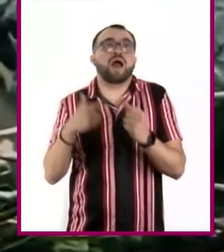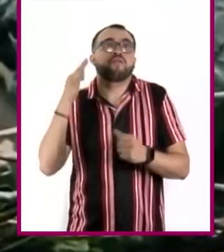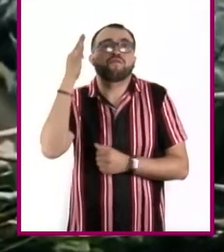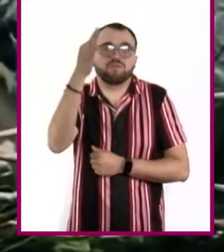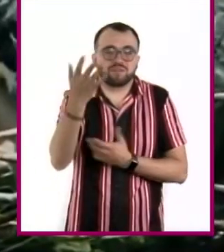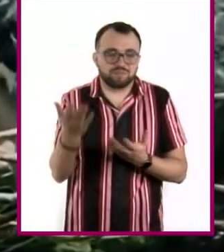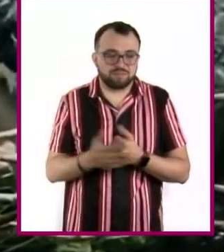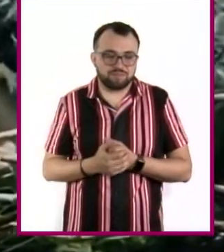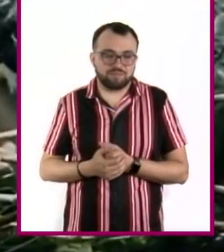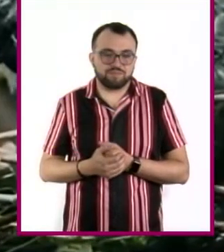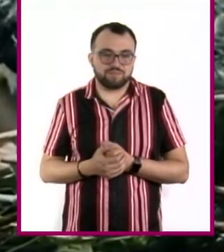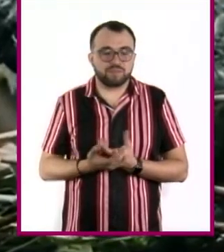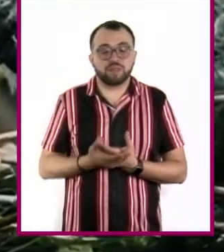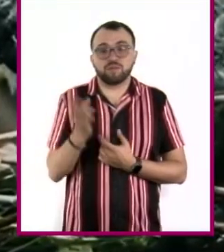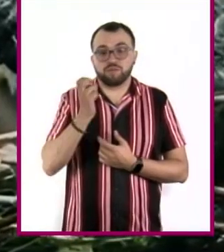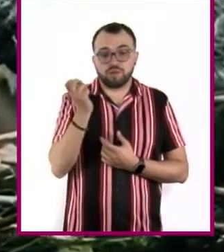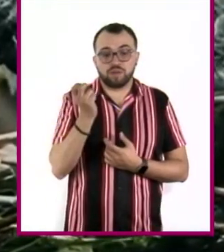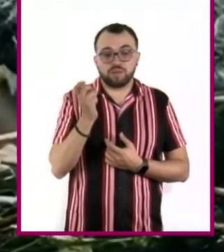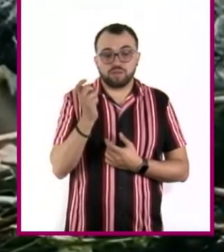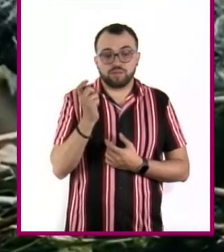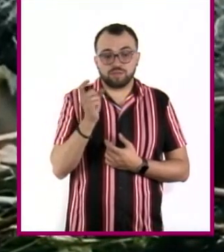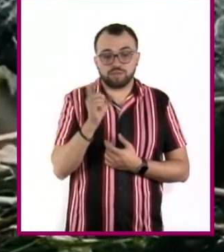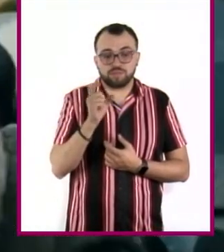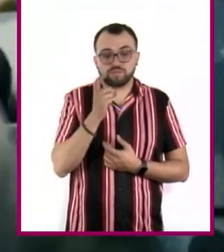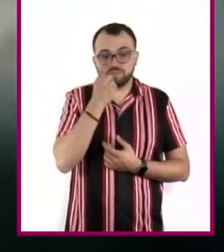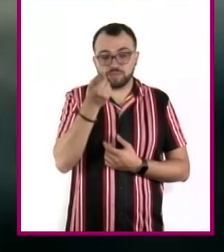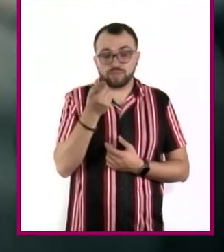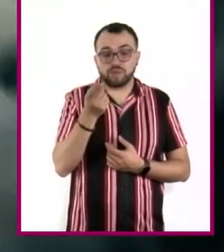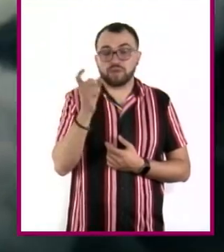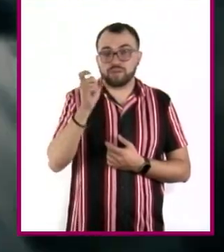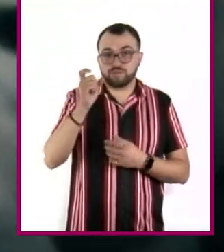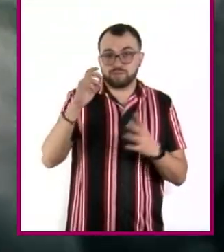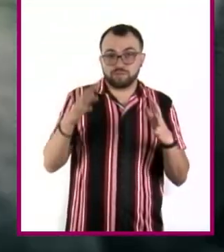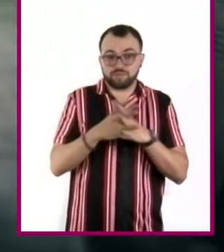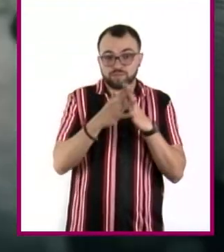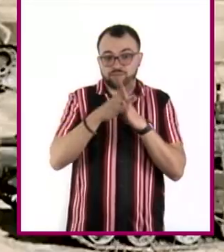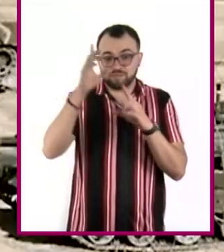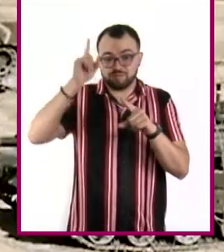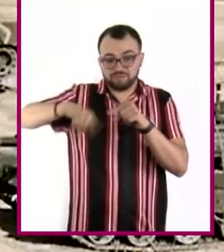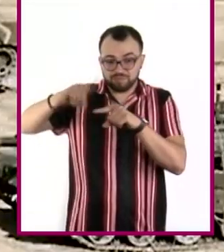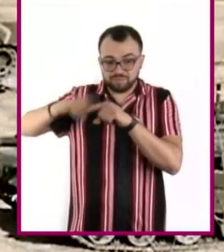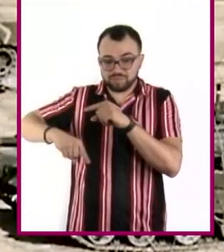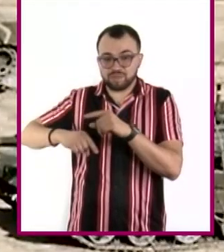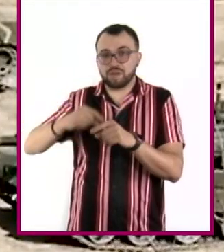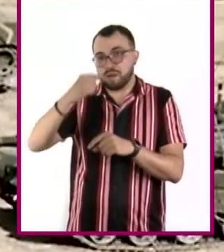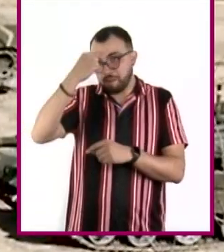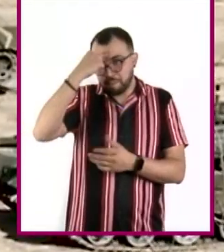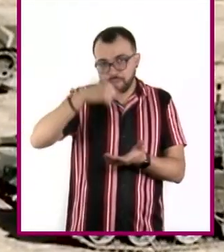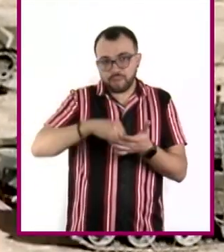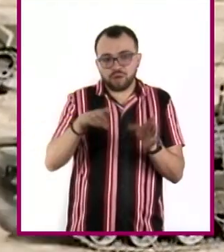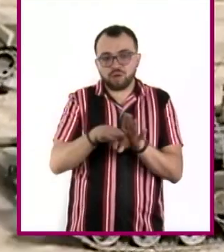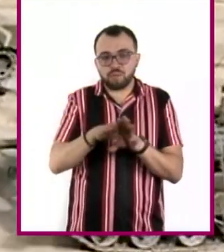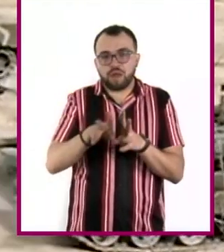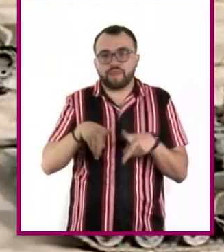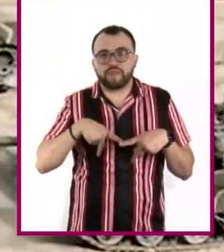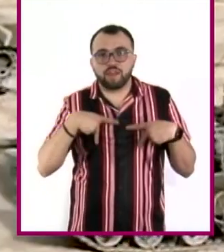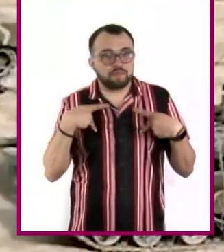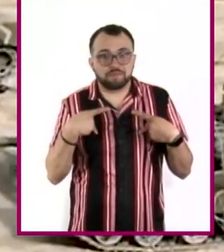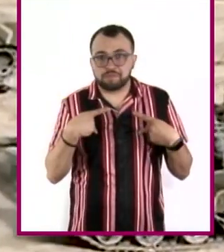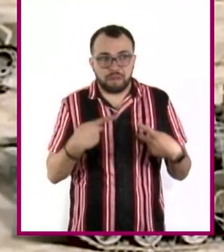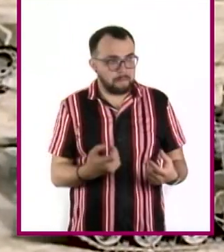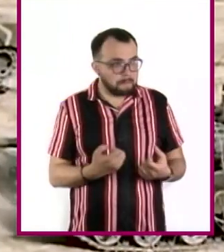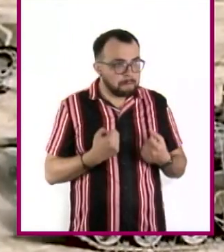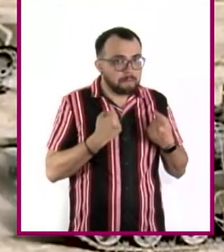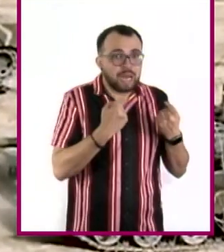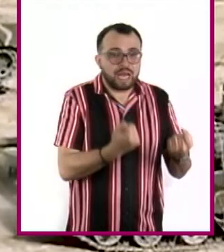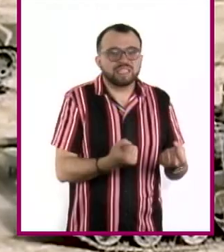se esperaba que el andamiaje militar mundial se debilitara, pero contrariamente, se ha robustecido. Prueba de ello es que la más